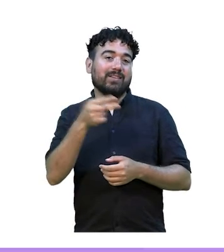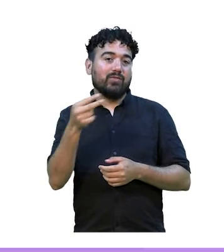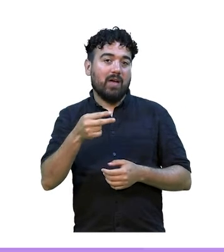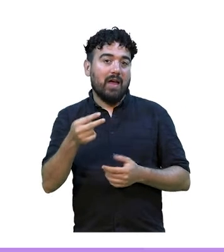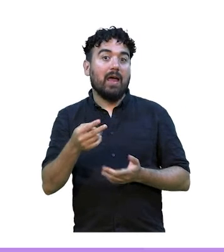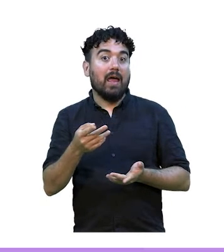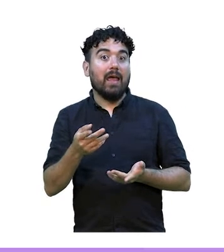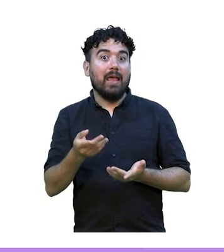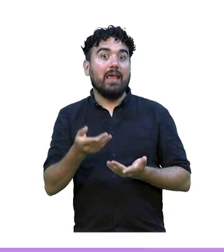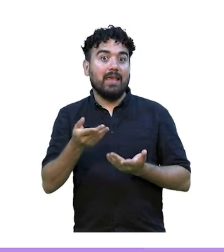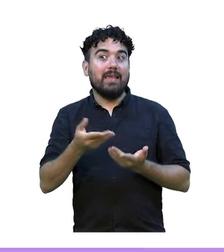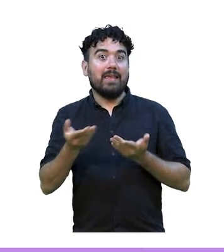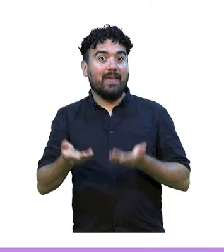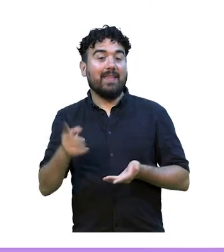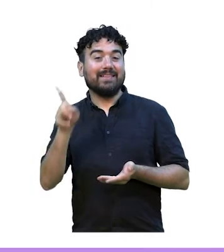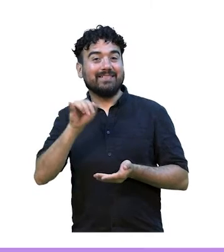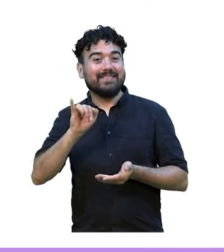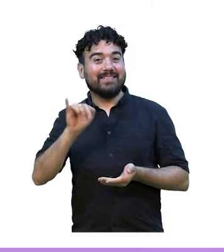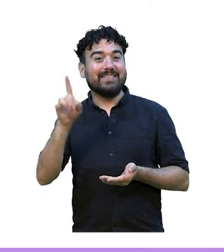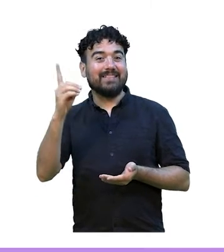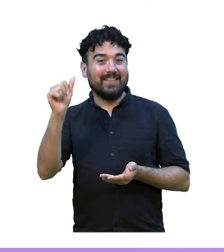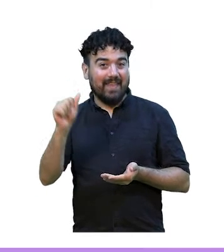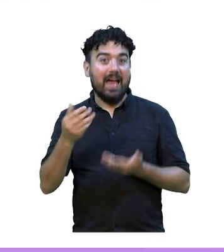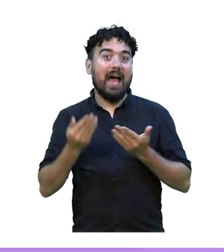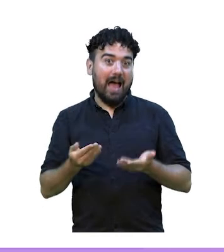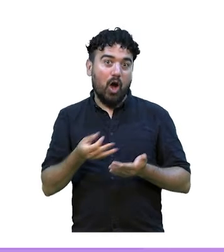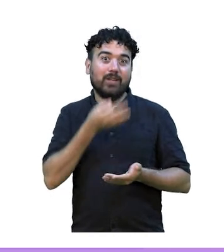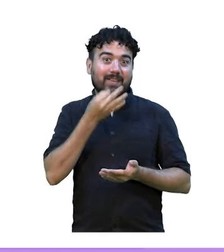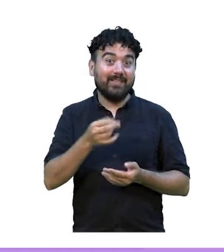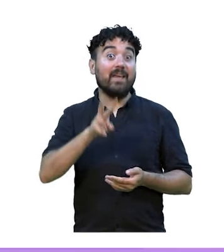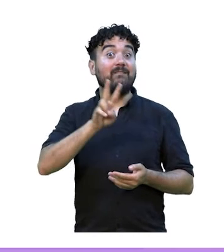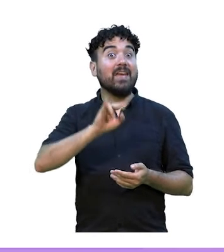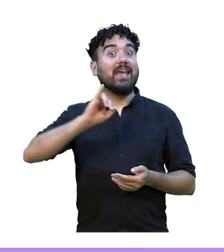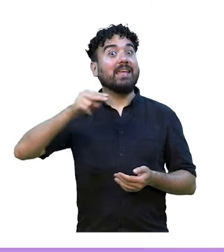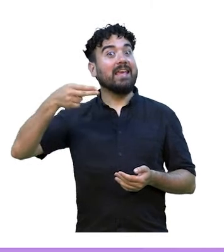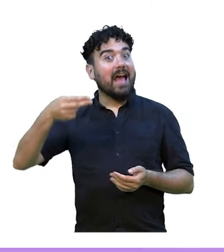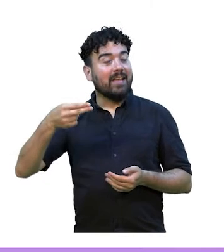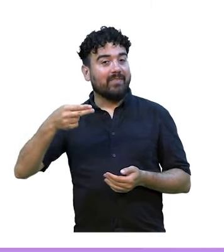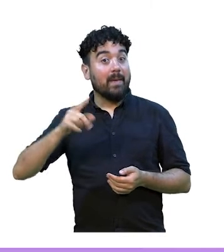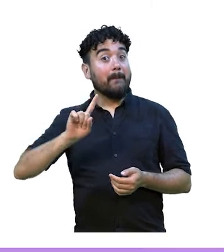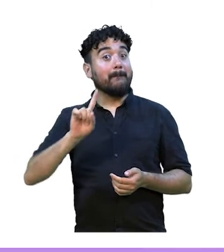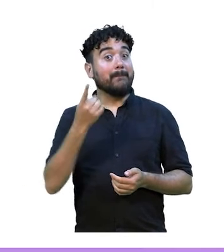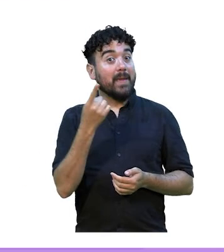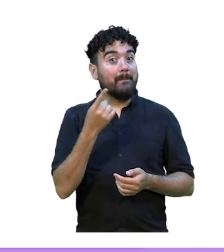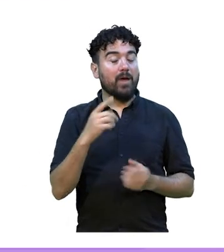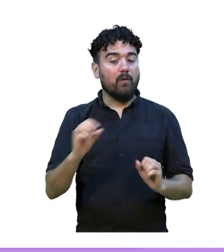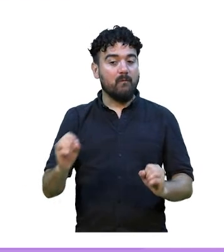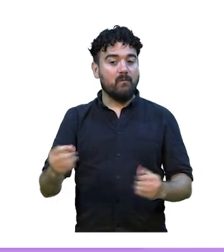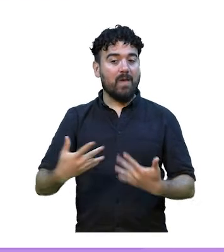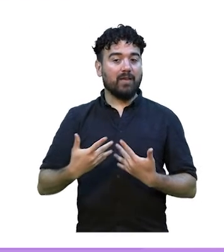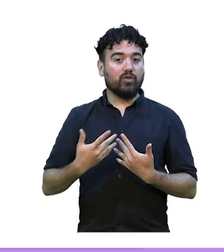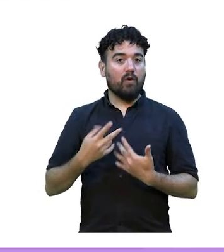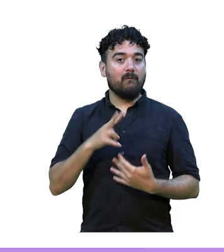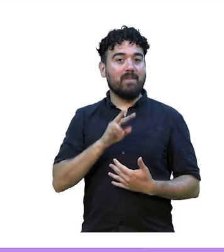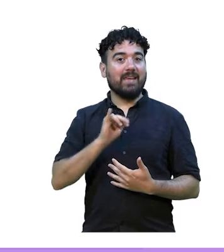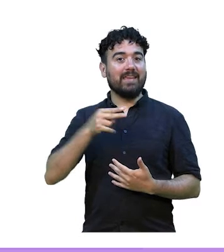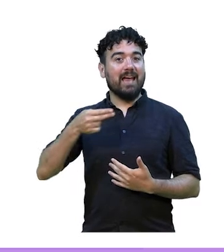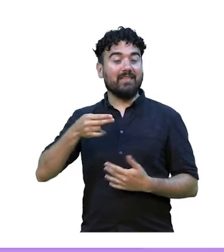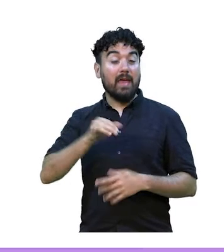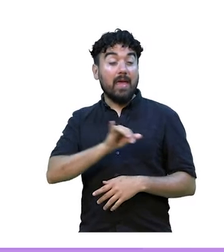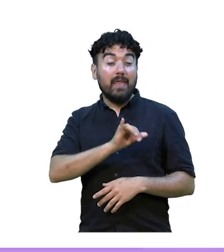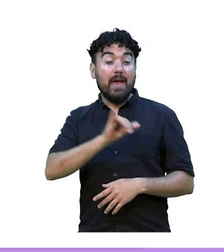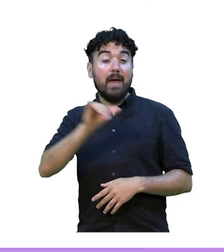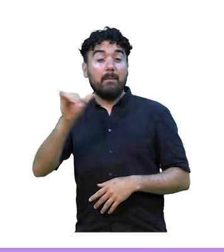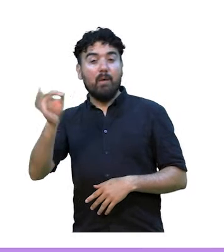sexual, y de SIDA, como entonces se decía, ahora se bien dice VIH, ¿cierto? Porque primero